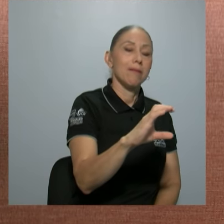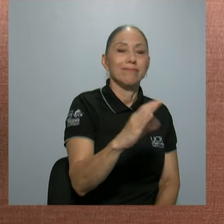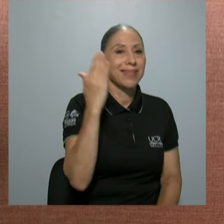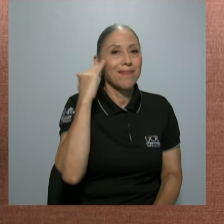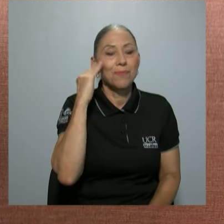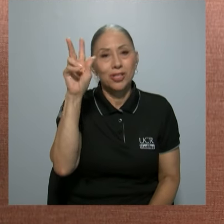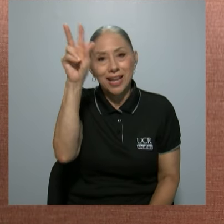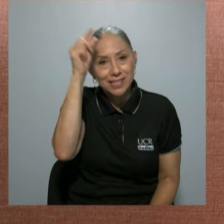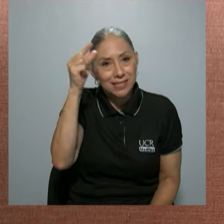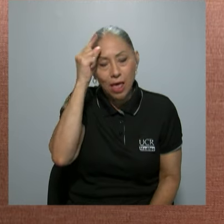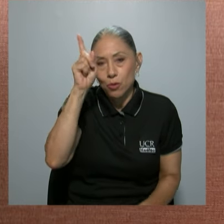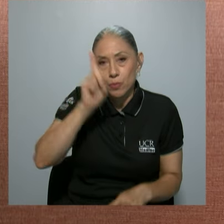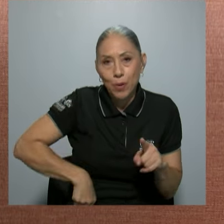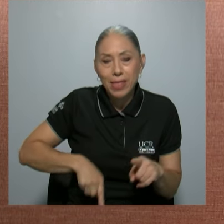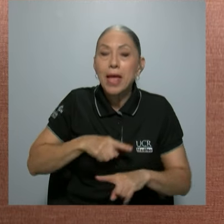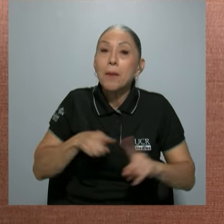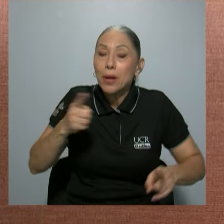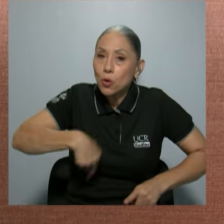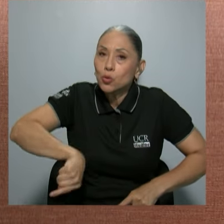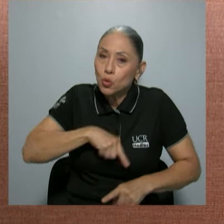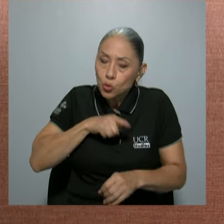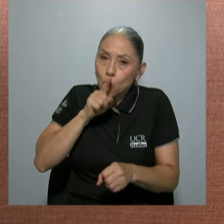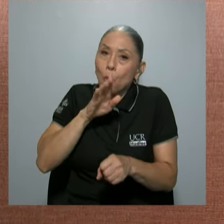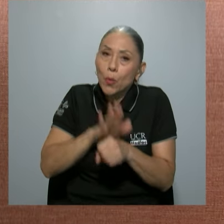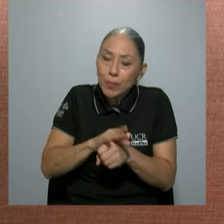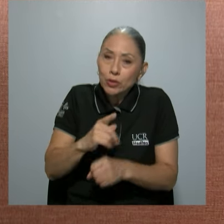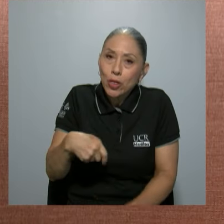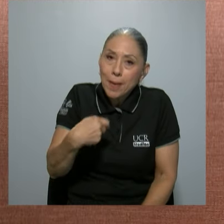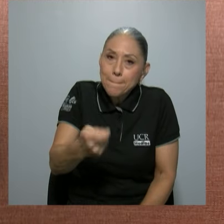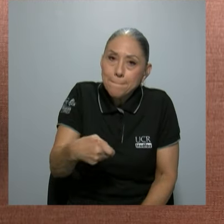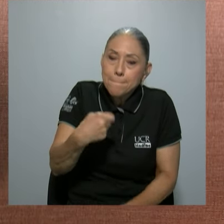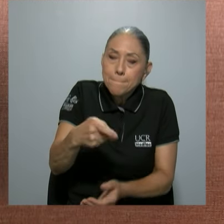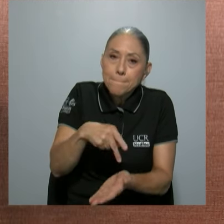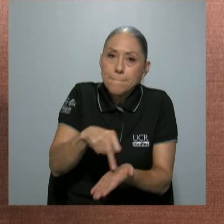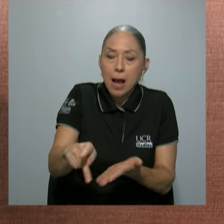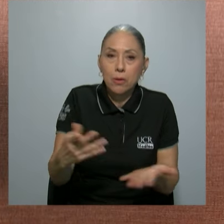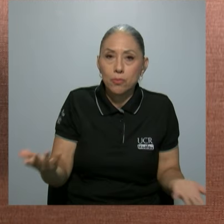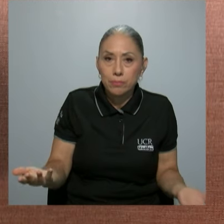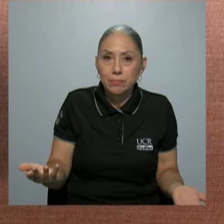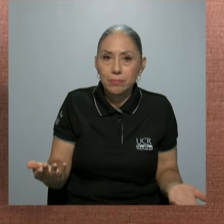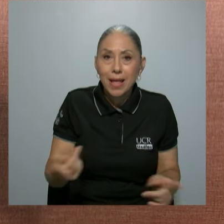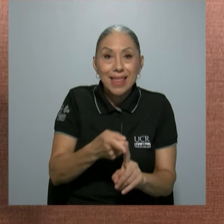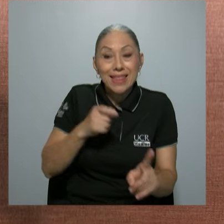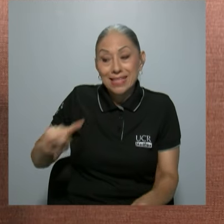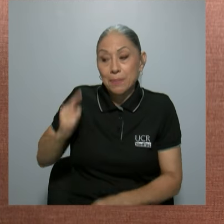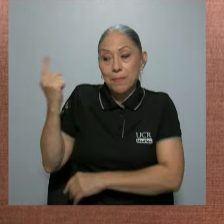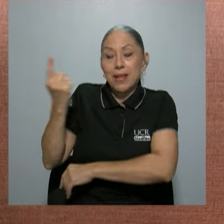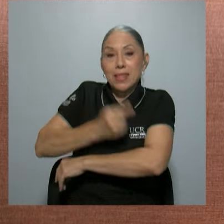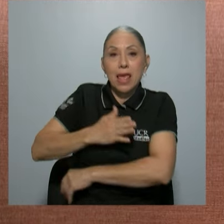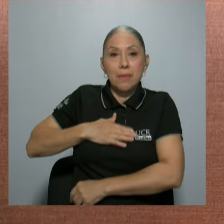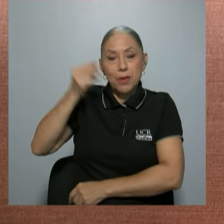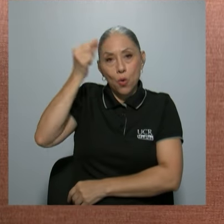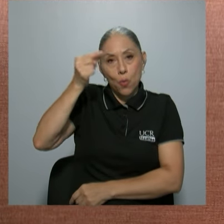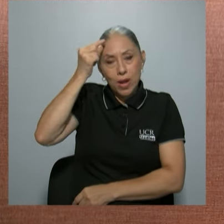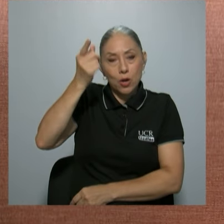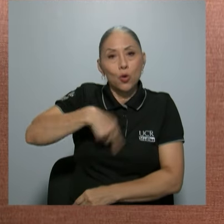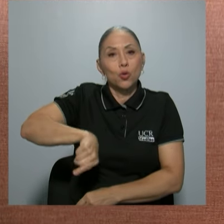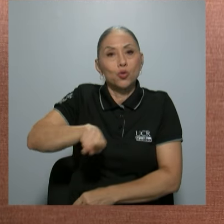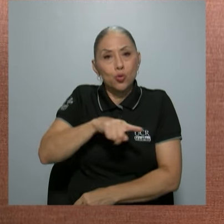capacidad, pero vamos con un compromiso de pago y desde el primer día de mi gobierno vamos con